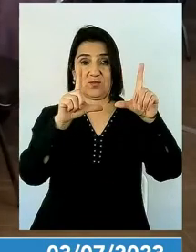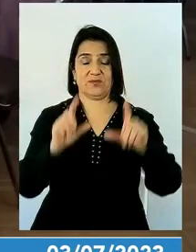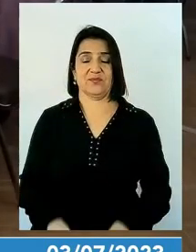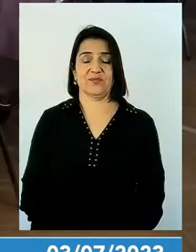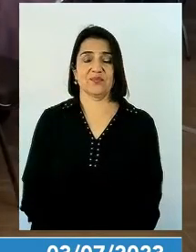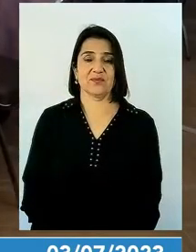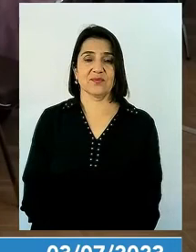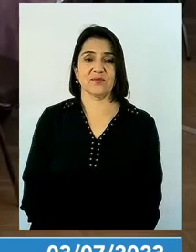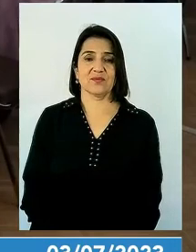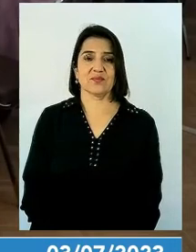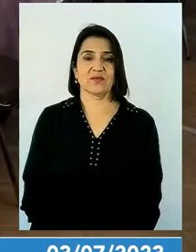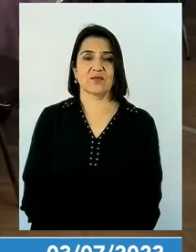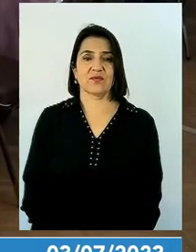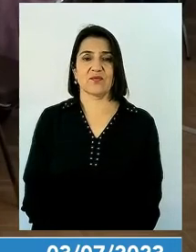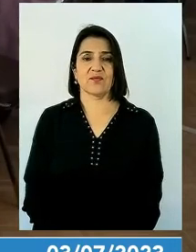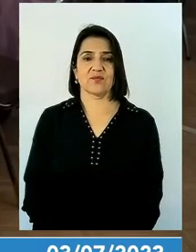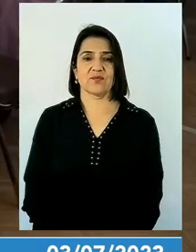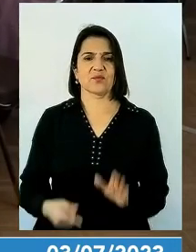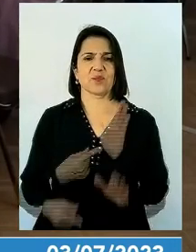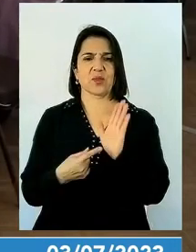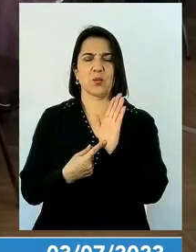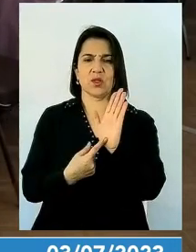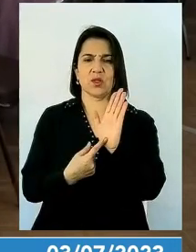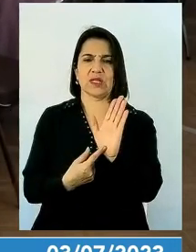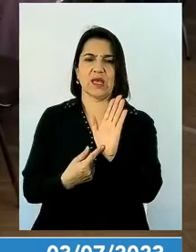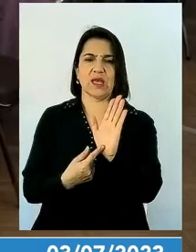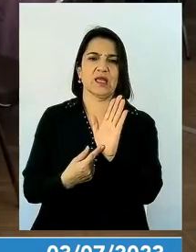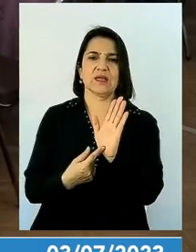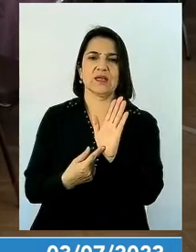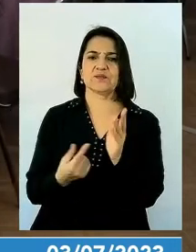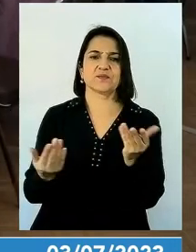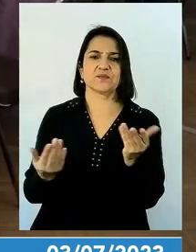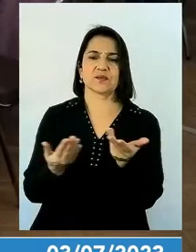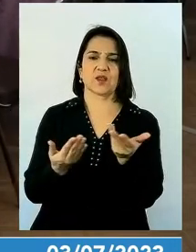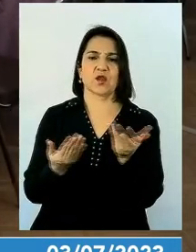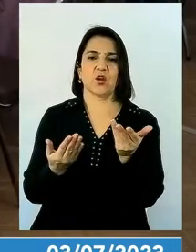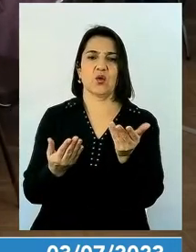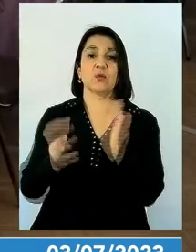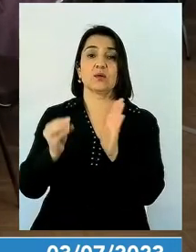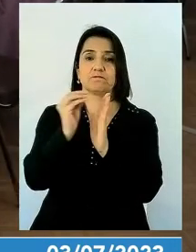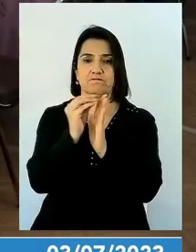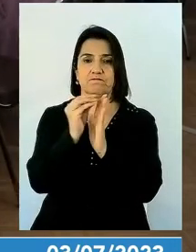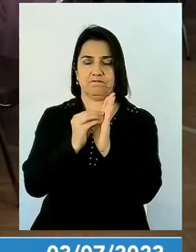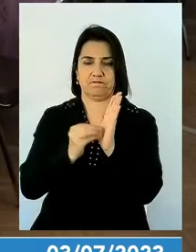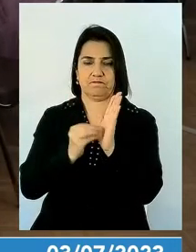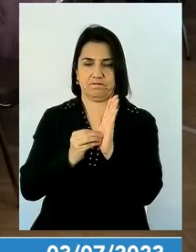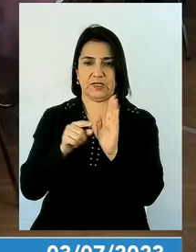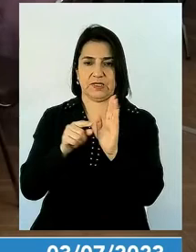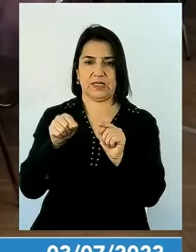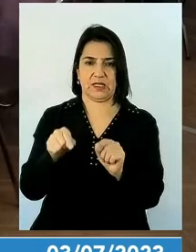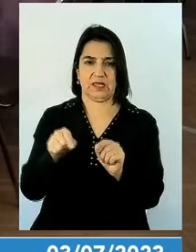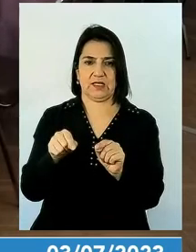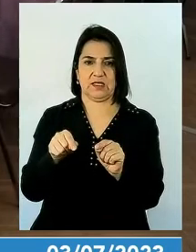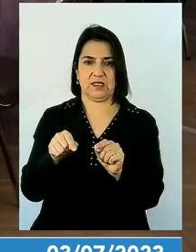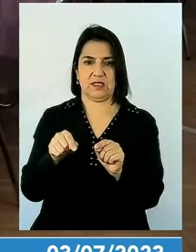para ilustrar un poco el contenido de la audiencia. Ojalá que se pueda ver, ahí veo que se ve.